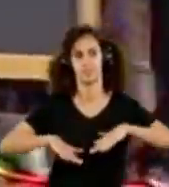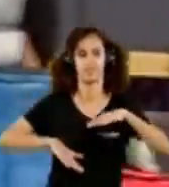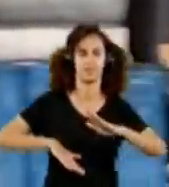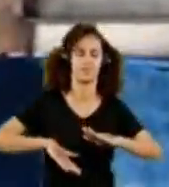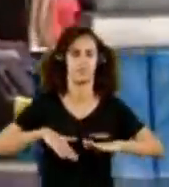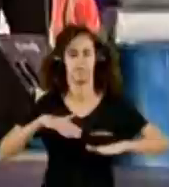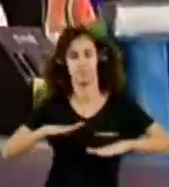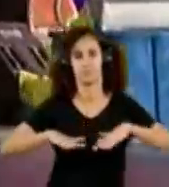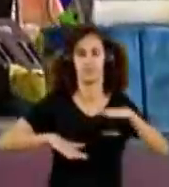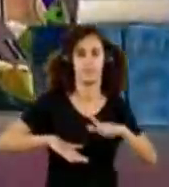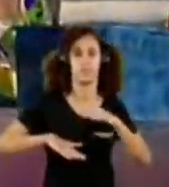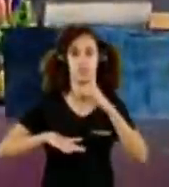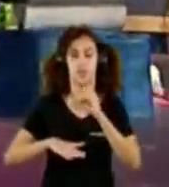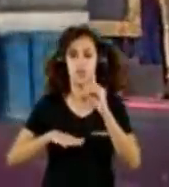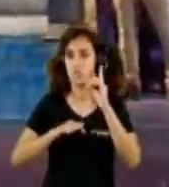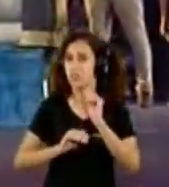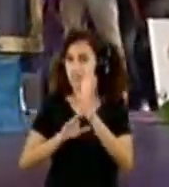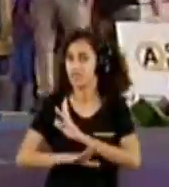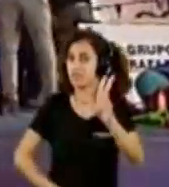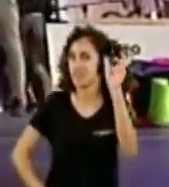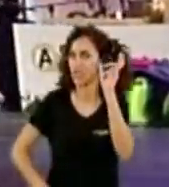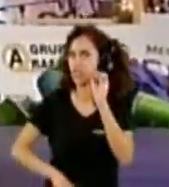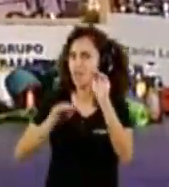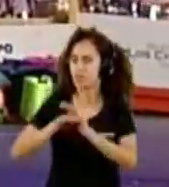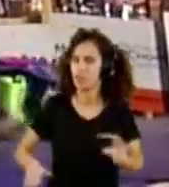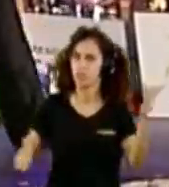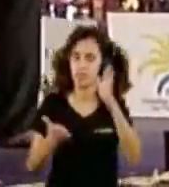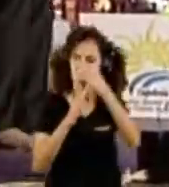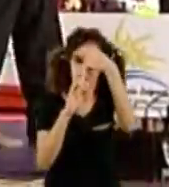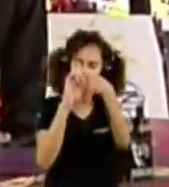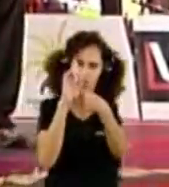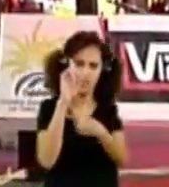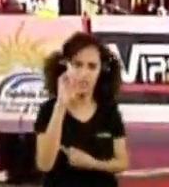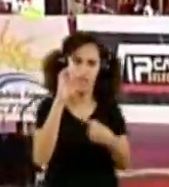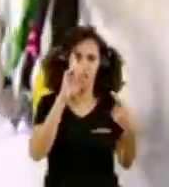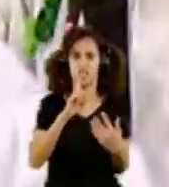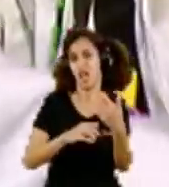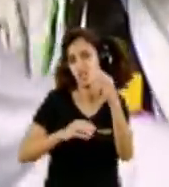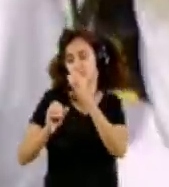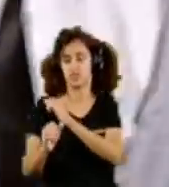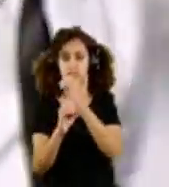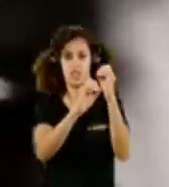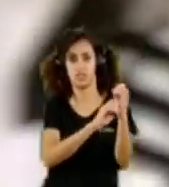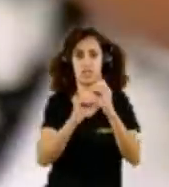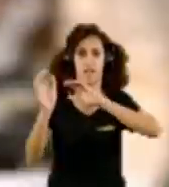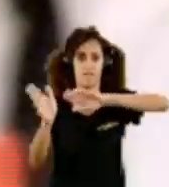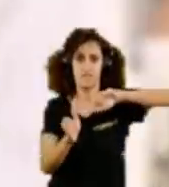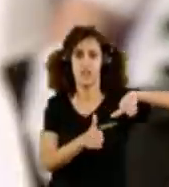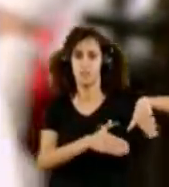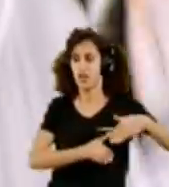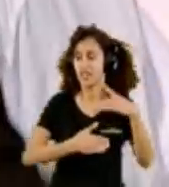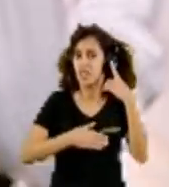Muy bajito, esto no se escucha otra vez bajito. Que a nuestro concurso dejaron bonito. Para la final, pero eso da lo